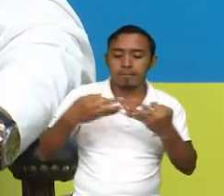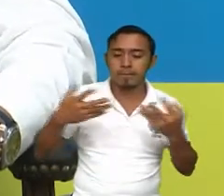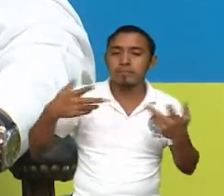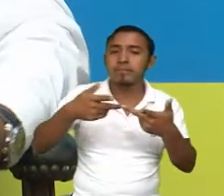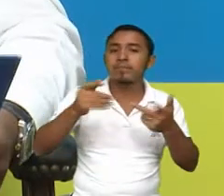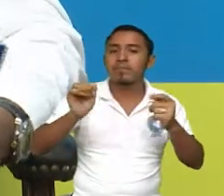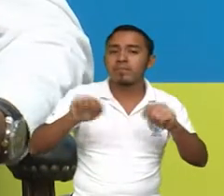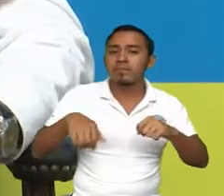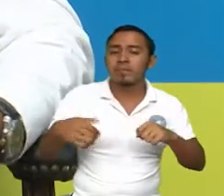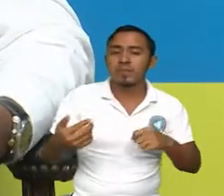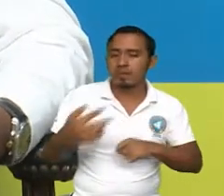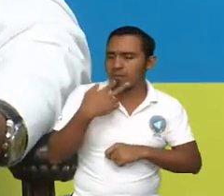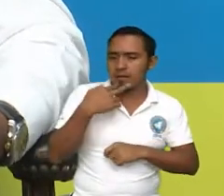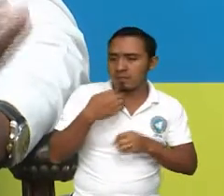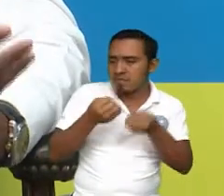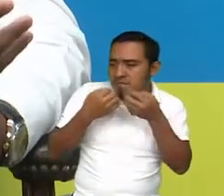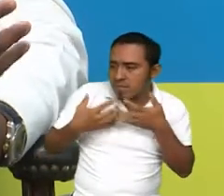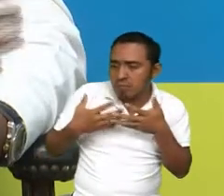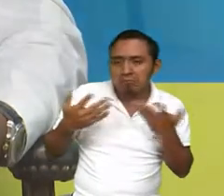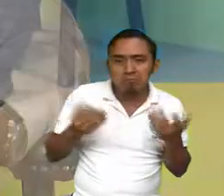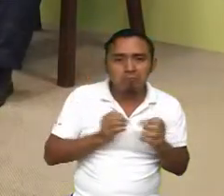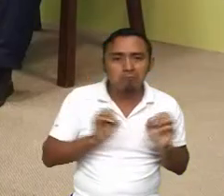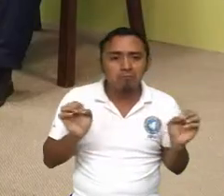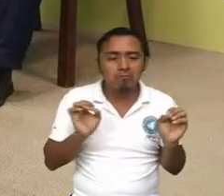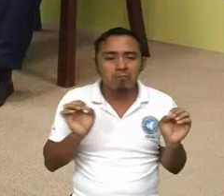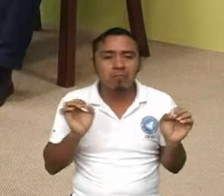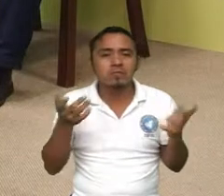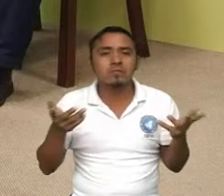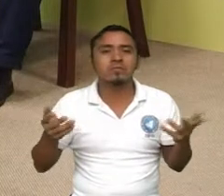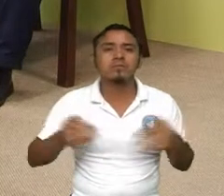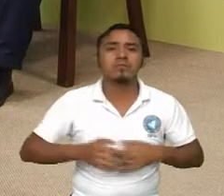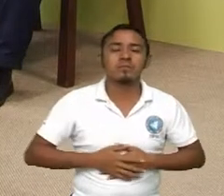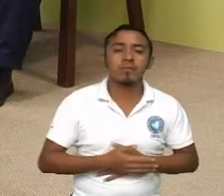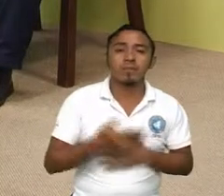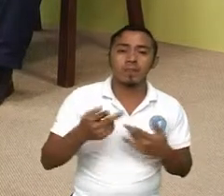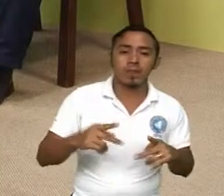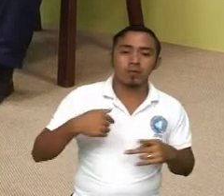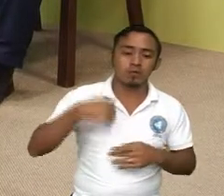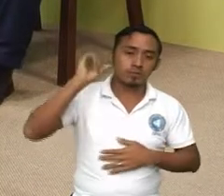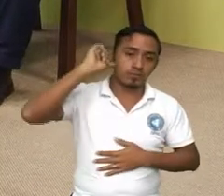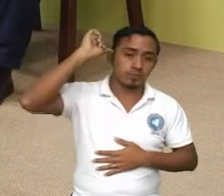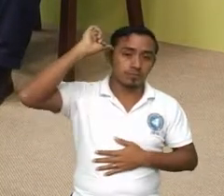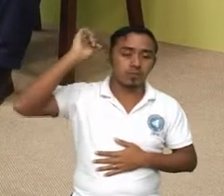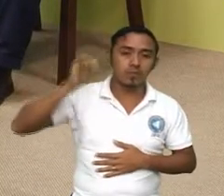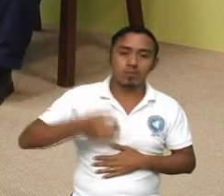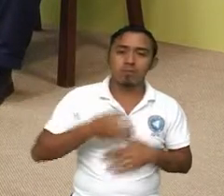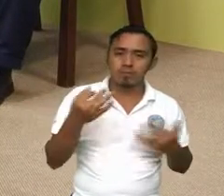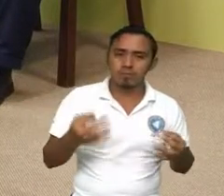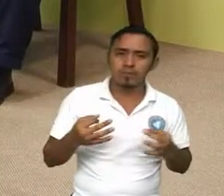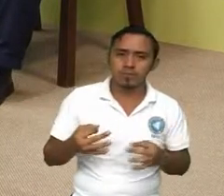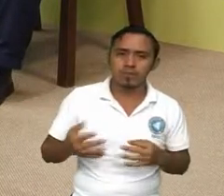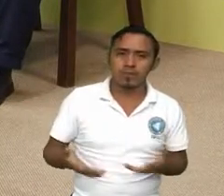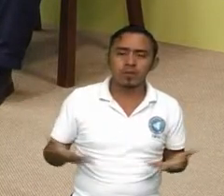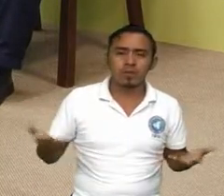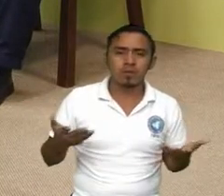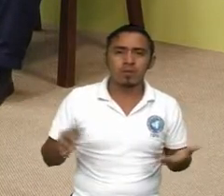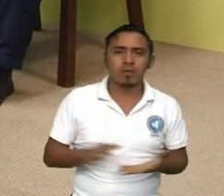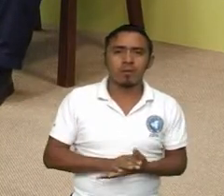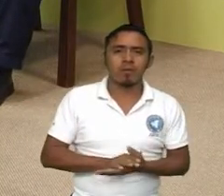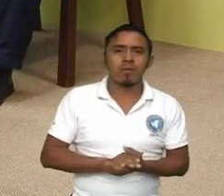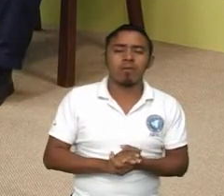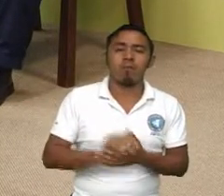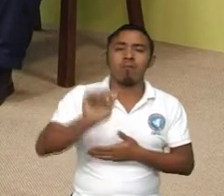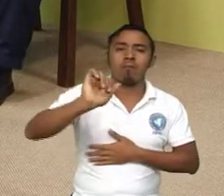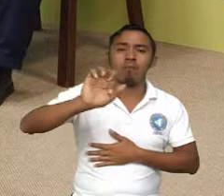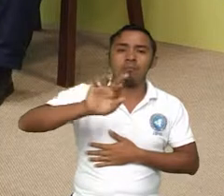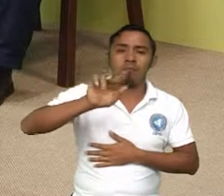quizá no lo van a decir porque no saben que es pero nosotros como adultos podemos distinguir que puede tratarse de una artritis